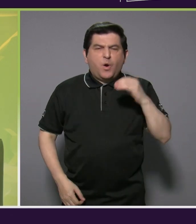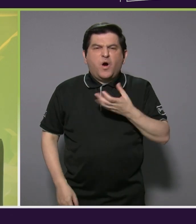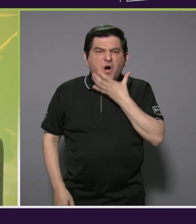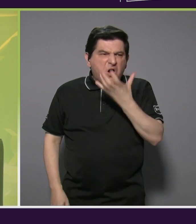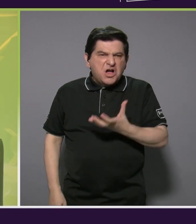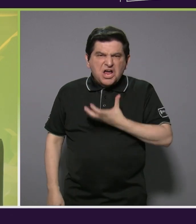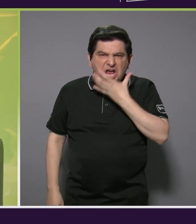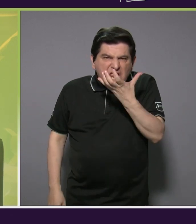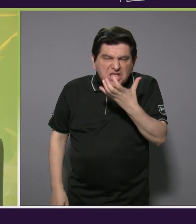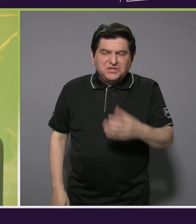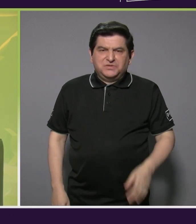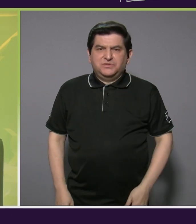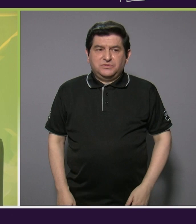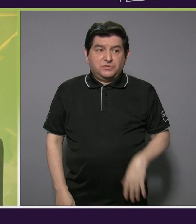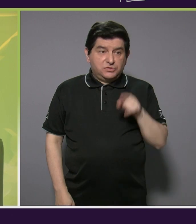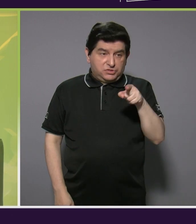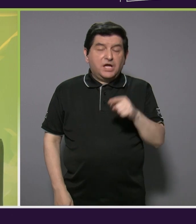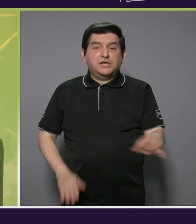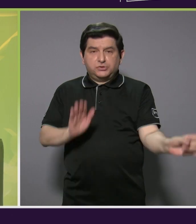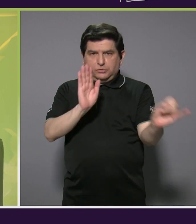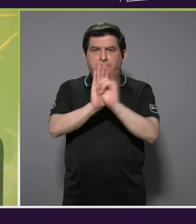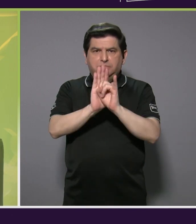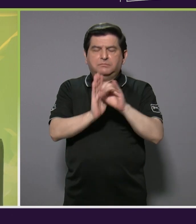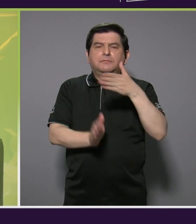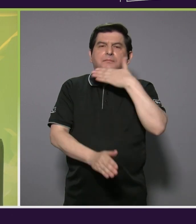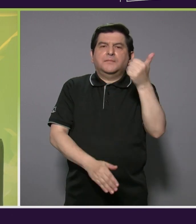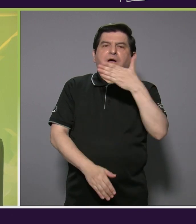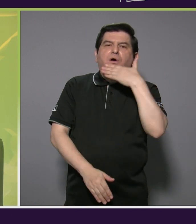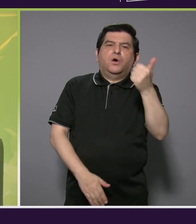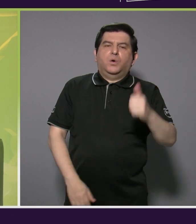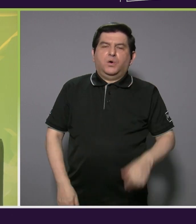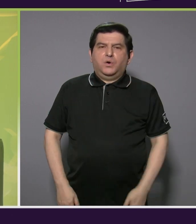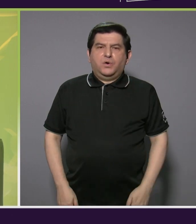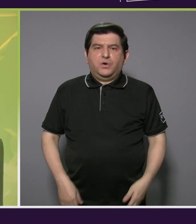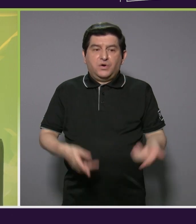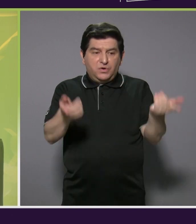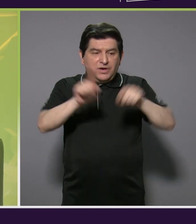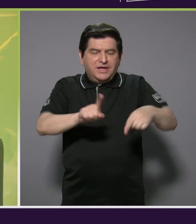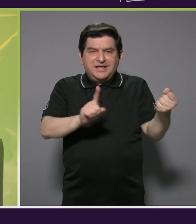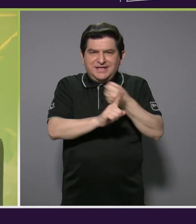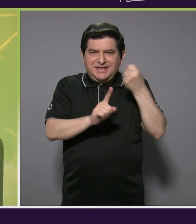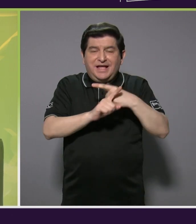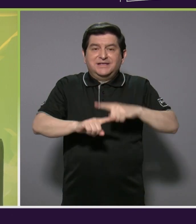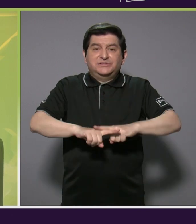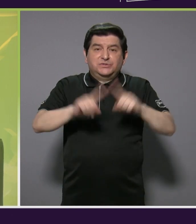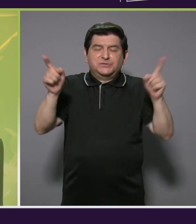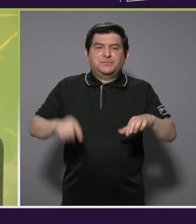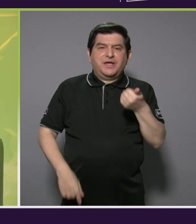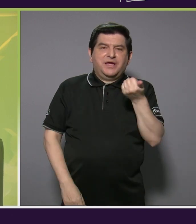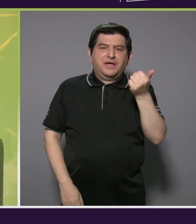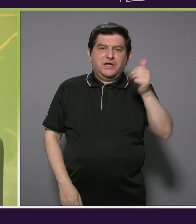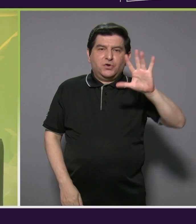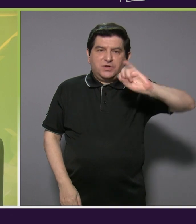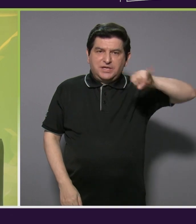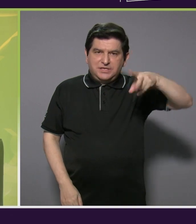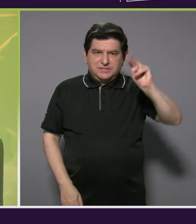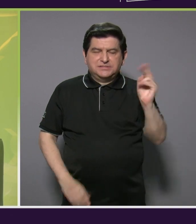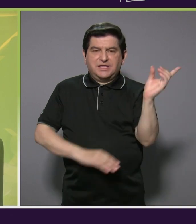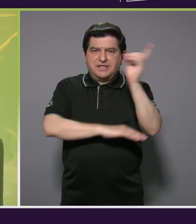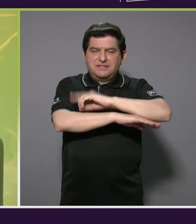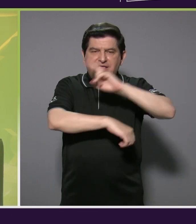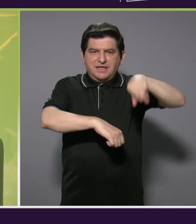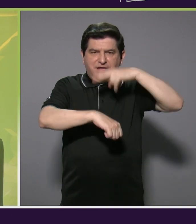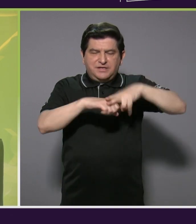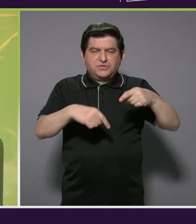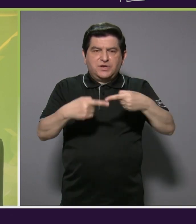tal vez eso como que lo logramos identificar mejor como casos de violencia, pero inclusive el 15 de junio es el Día Nacional